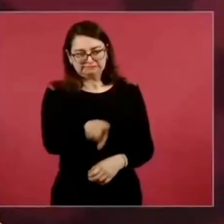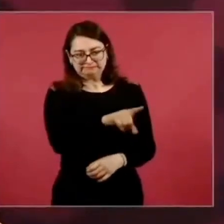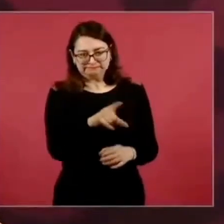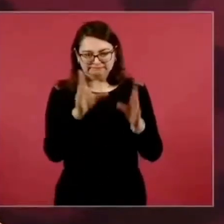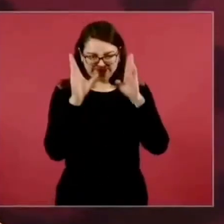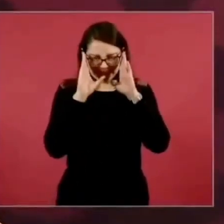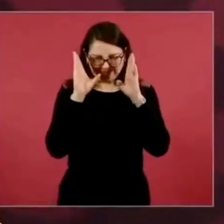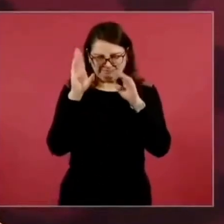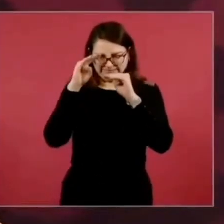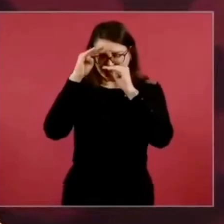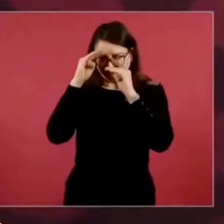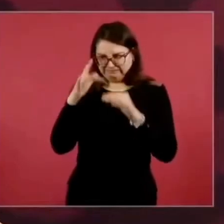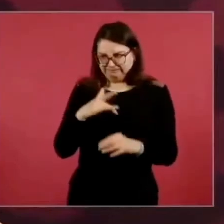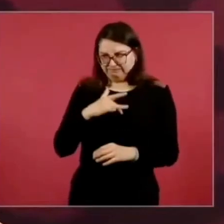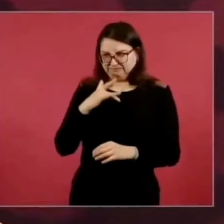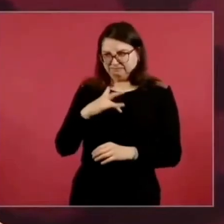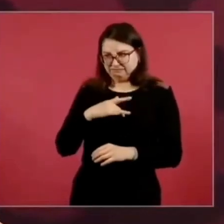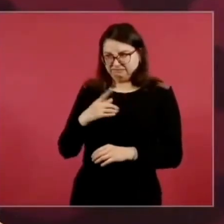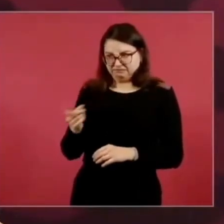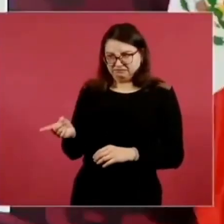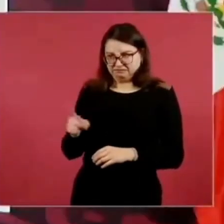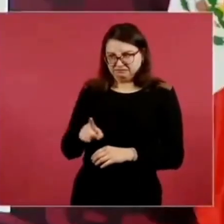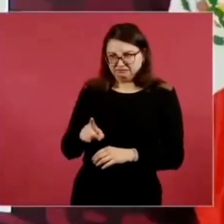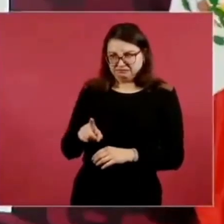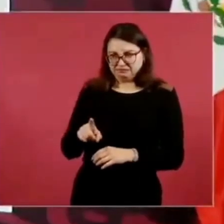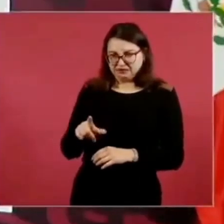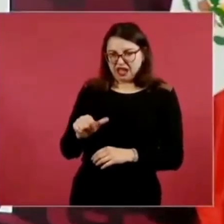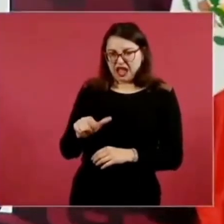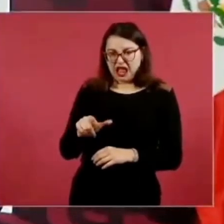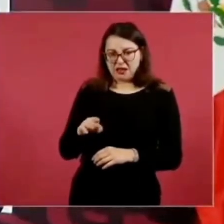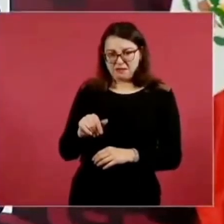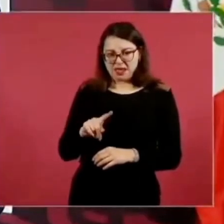conservadora apoya al general Almazán,